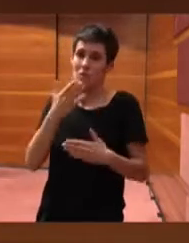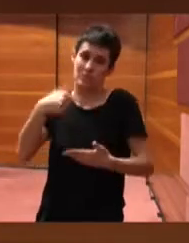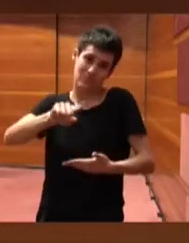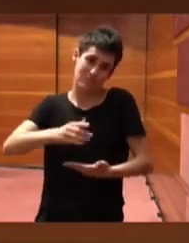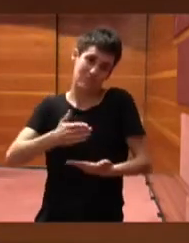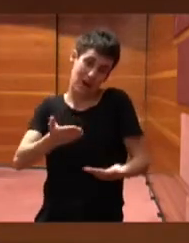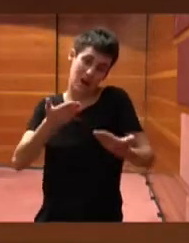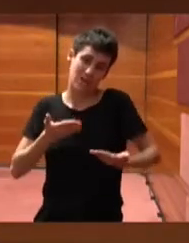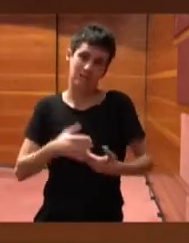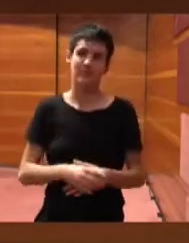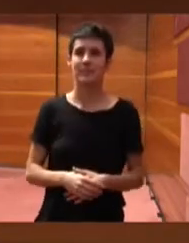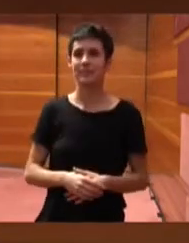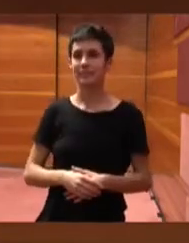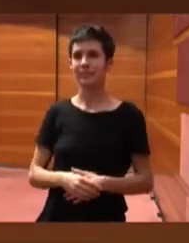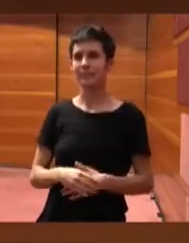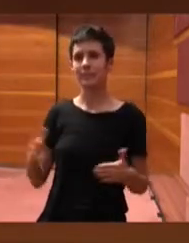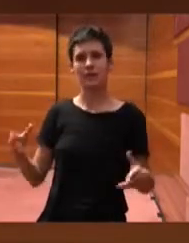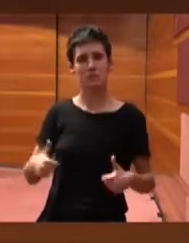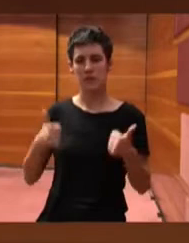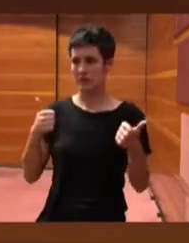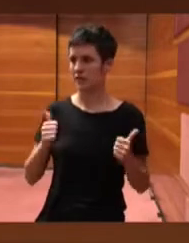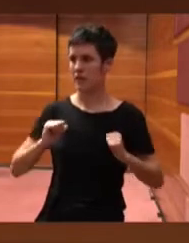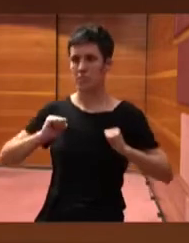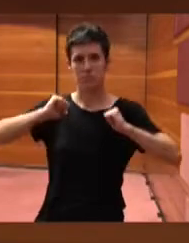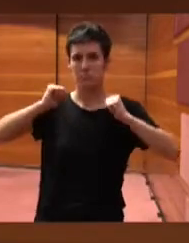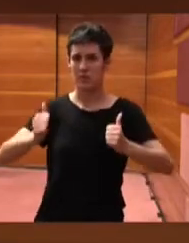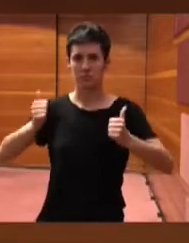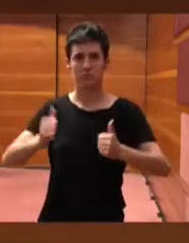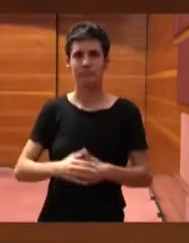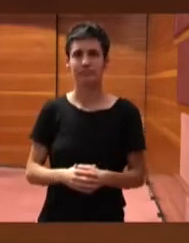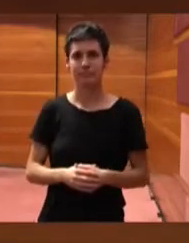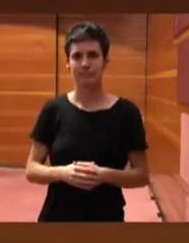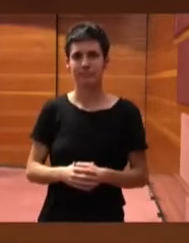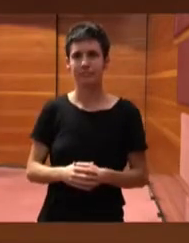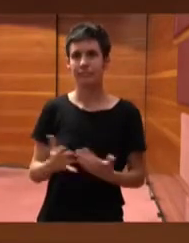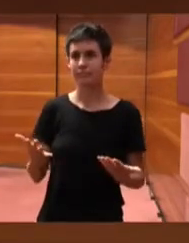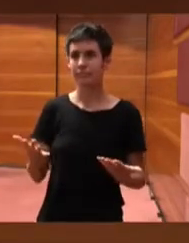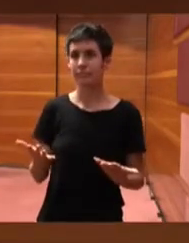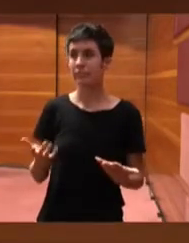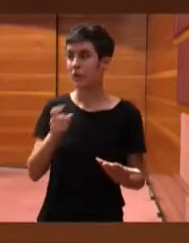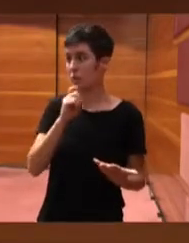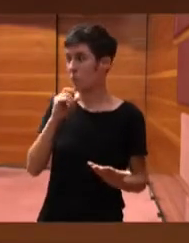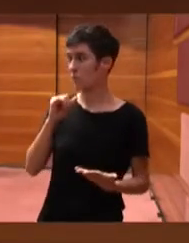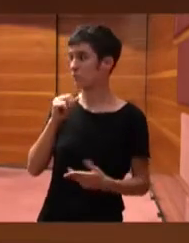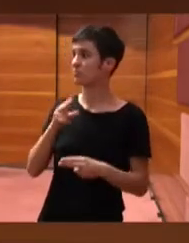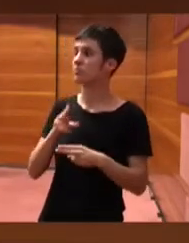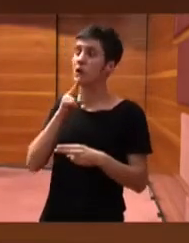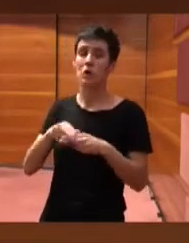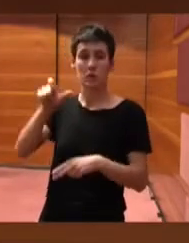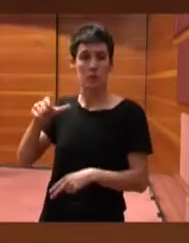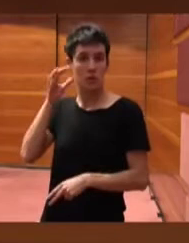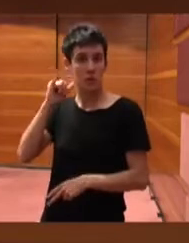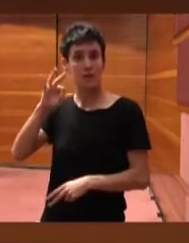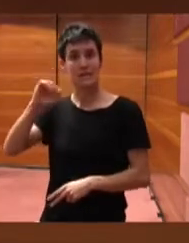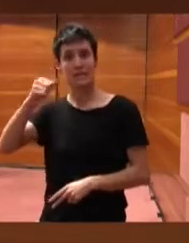laguntzagatik. Orain bai, jardunaldiari hasiera emango diogu. Ta horretarako Isabel Martínez, partaidetza